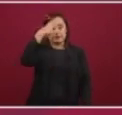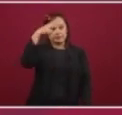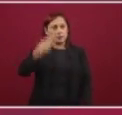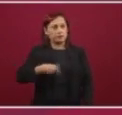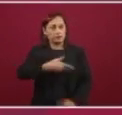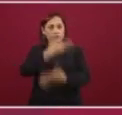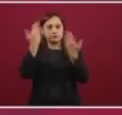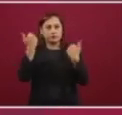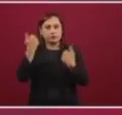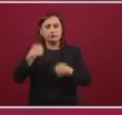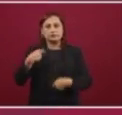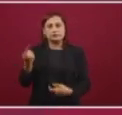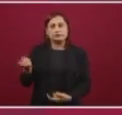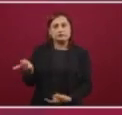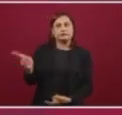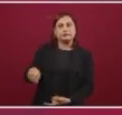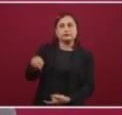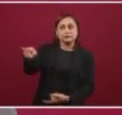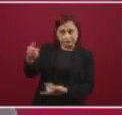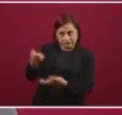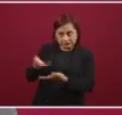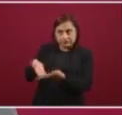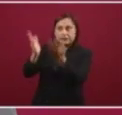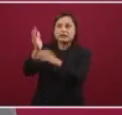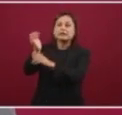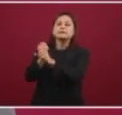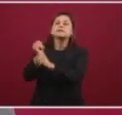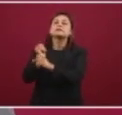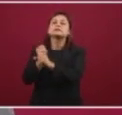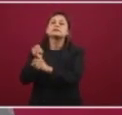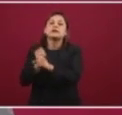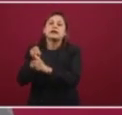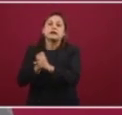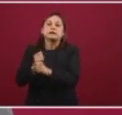mandar ordenar esa investigación.